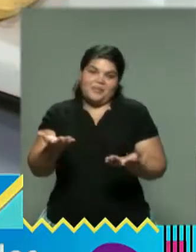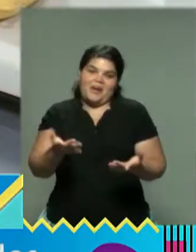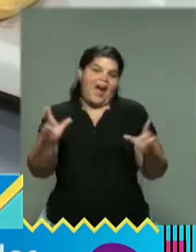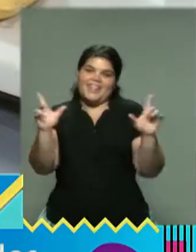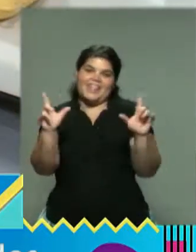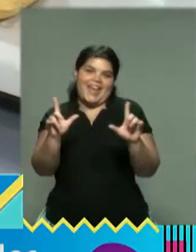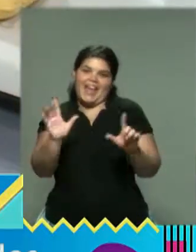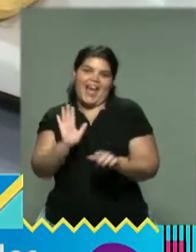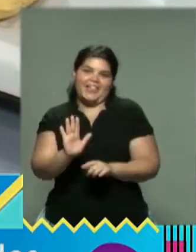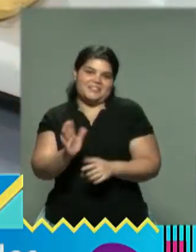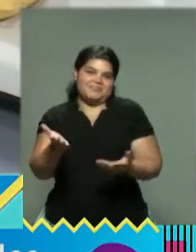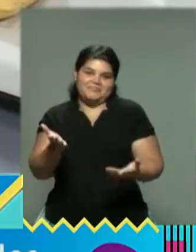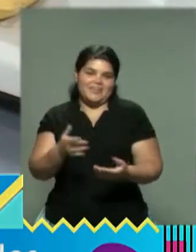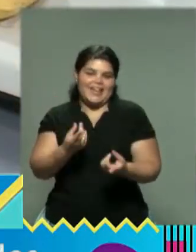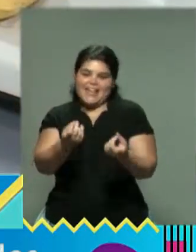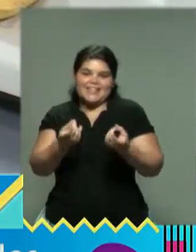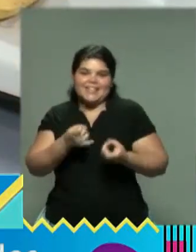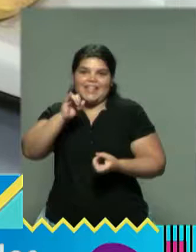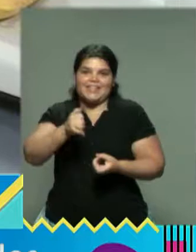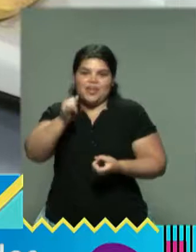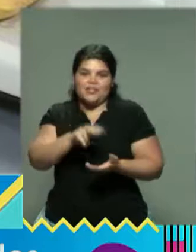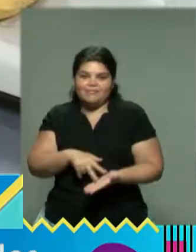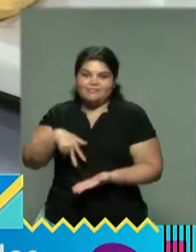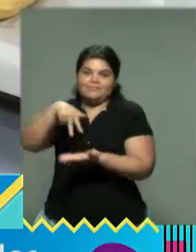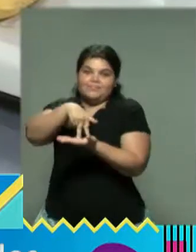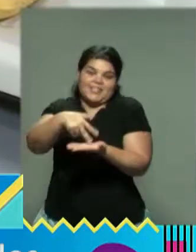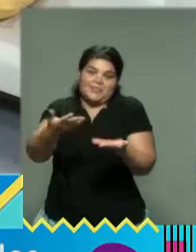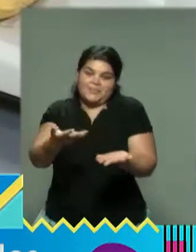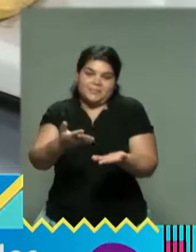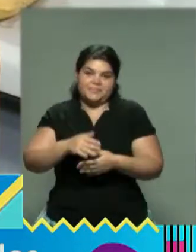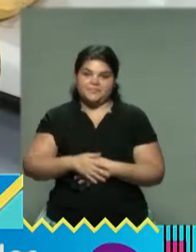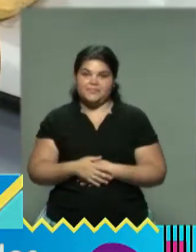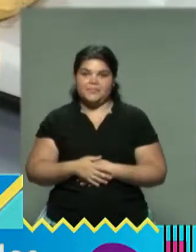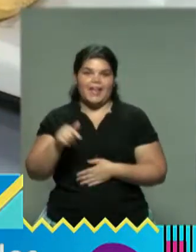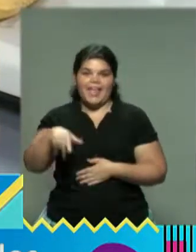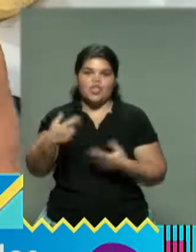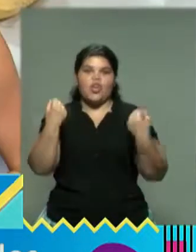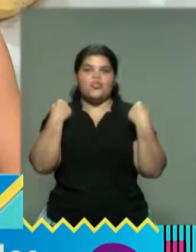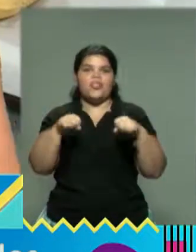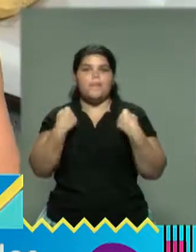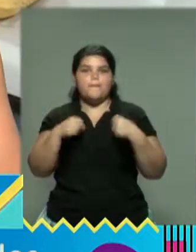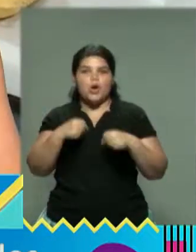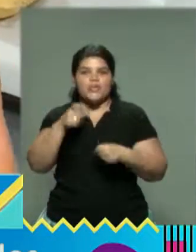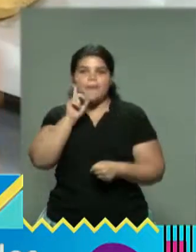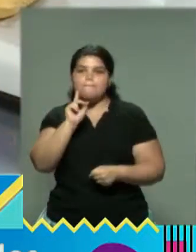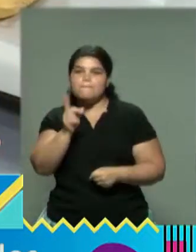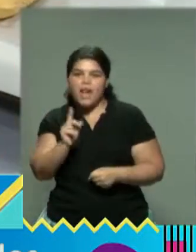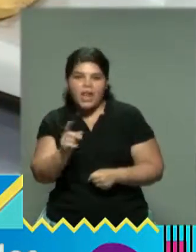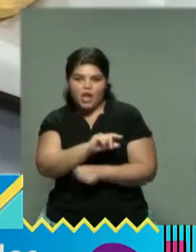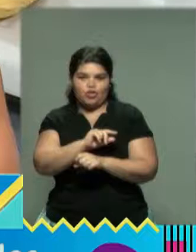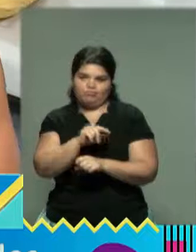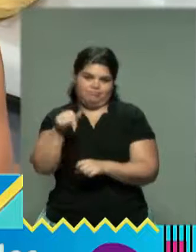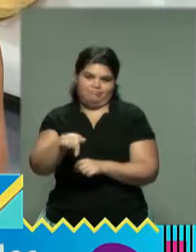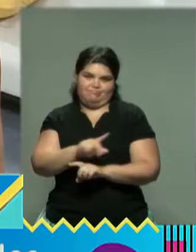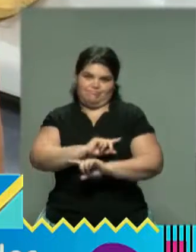la tele la que requiere que pasen estas cosas. Pero bueno, claramente esto no es un deporte extremo. Hay deportes extremos